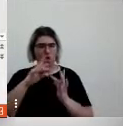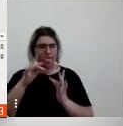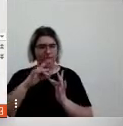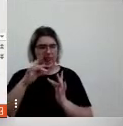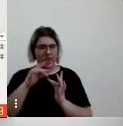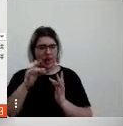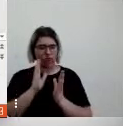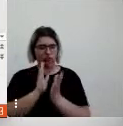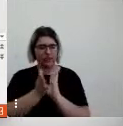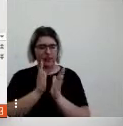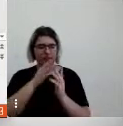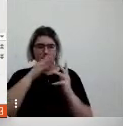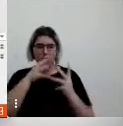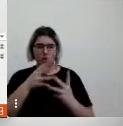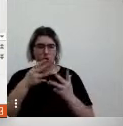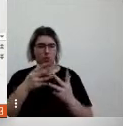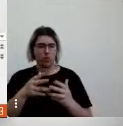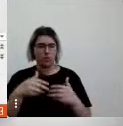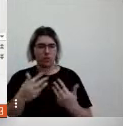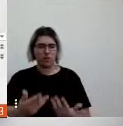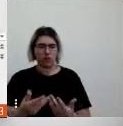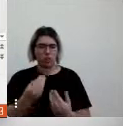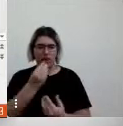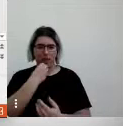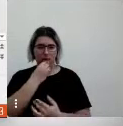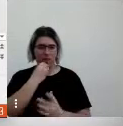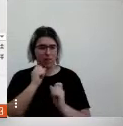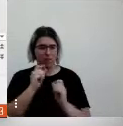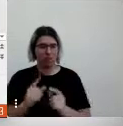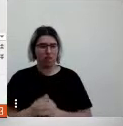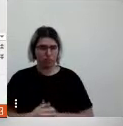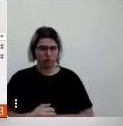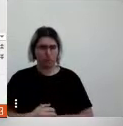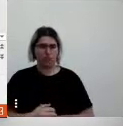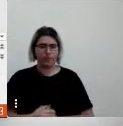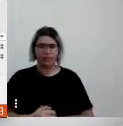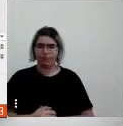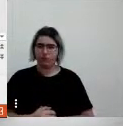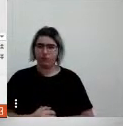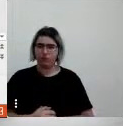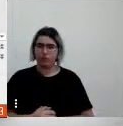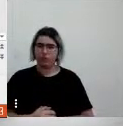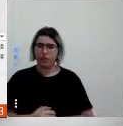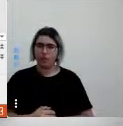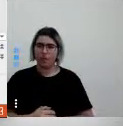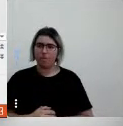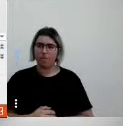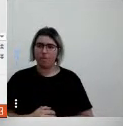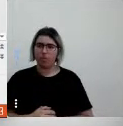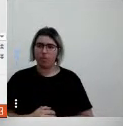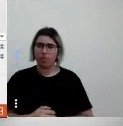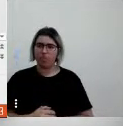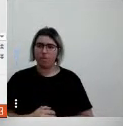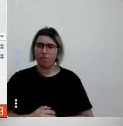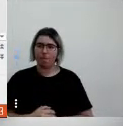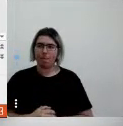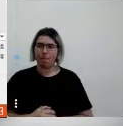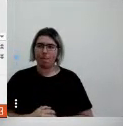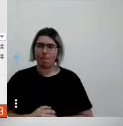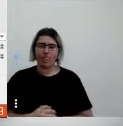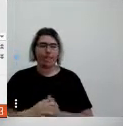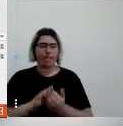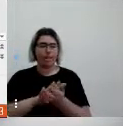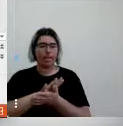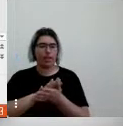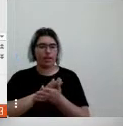el tratamiento a día de hoy es la alimentación, ¿vale? Y luego, en este punto que os comentaba antes,